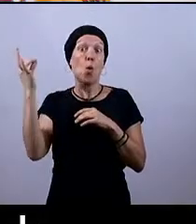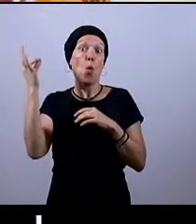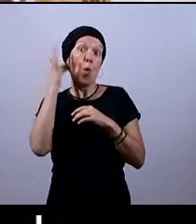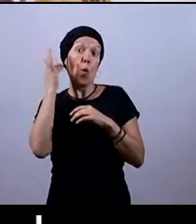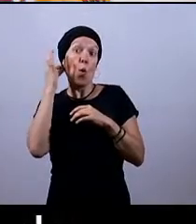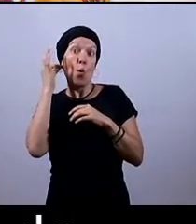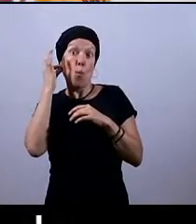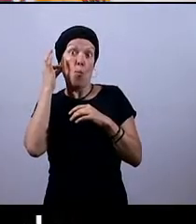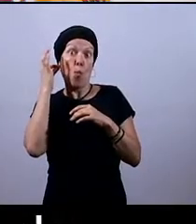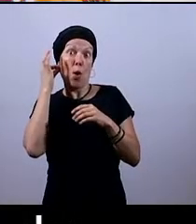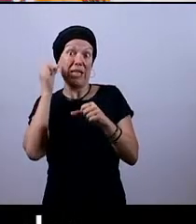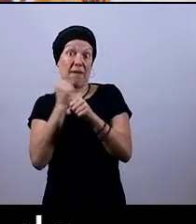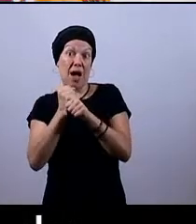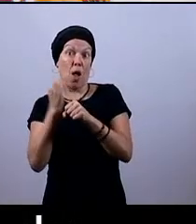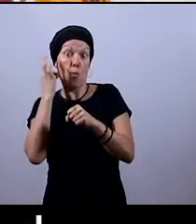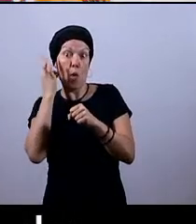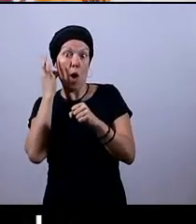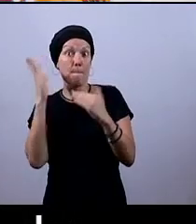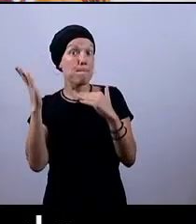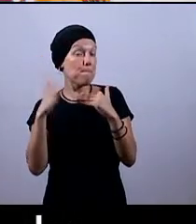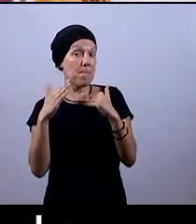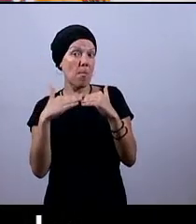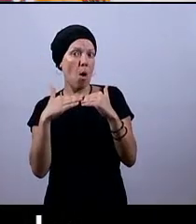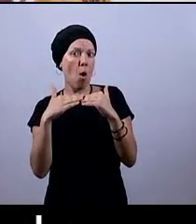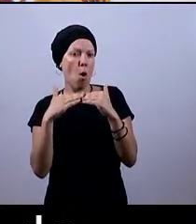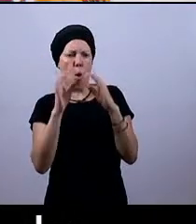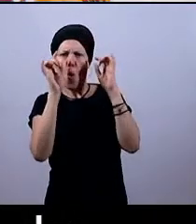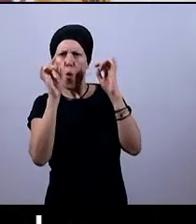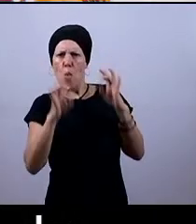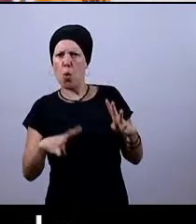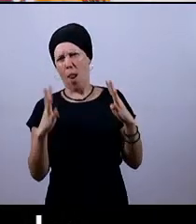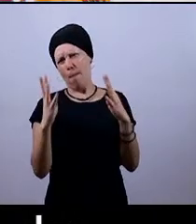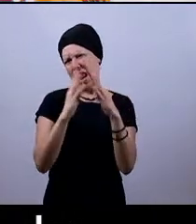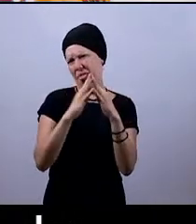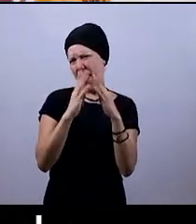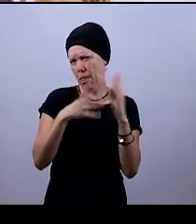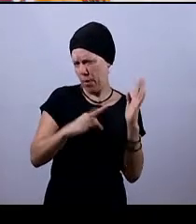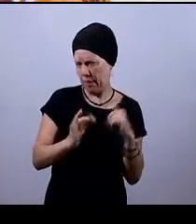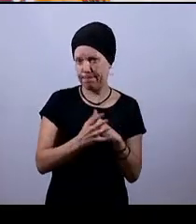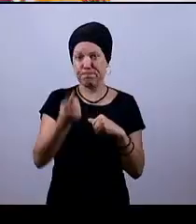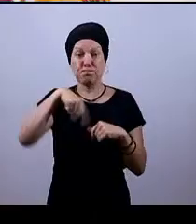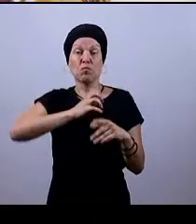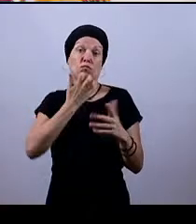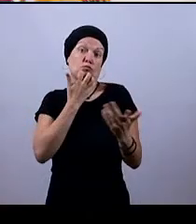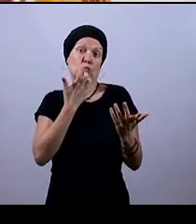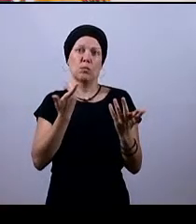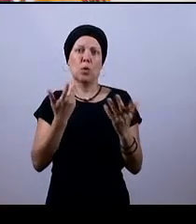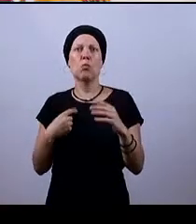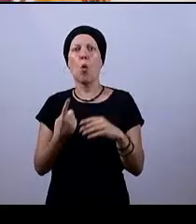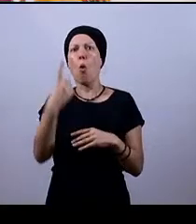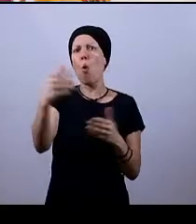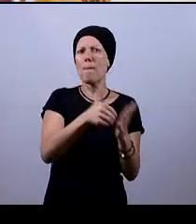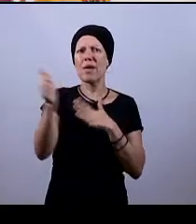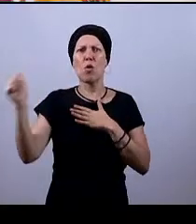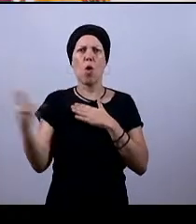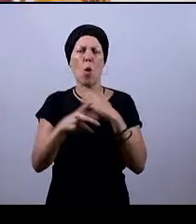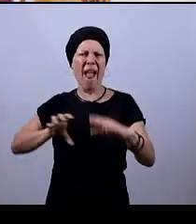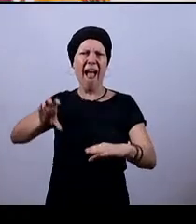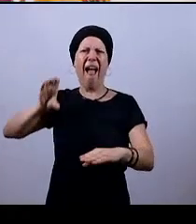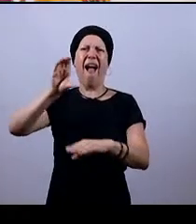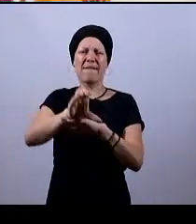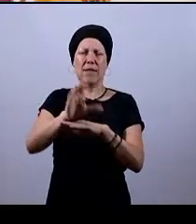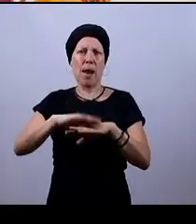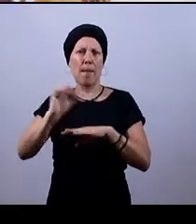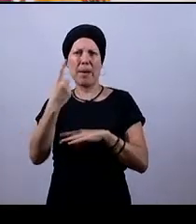esa empresa es al menos igual que la masculina. Destinaremos, por lo tanto, 1 millón de euros a esa